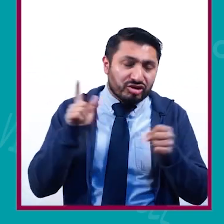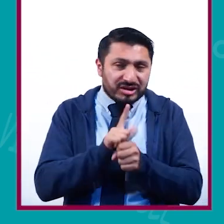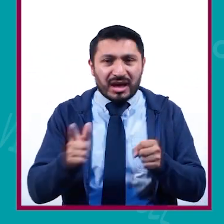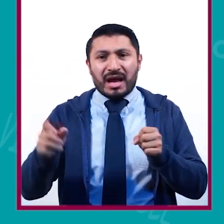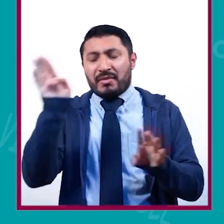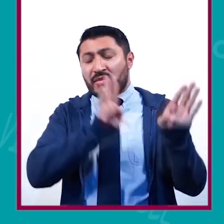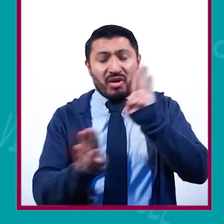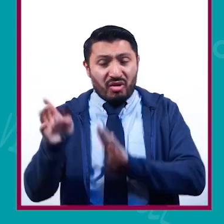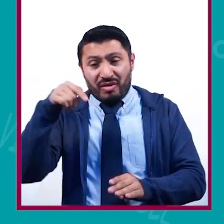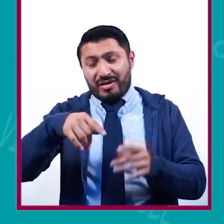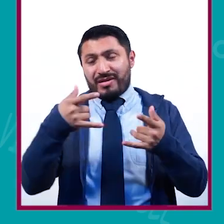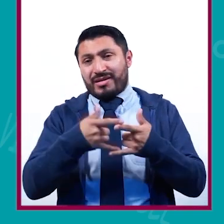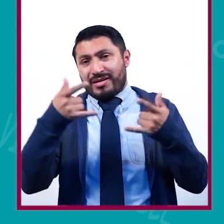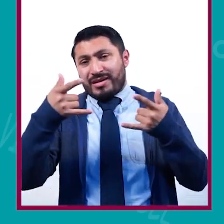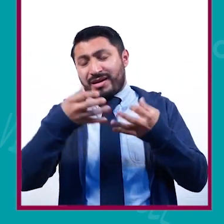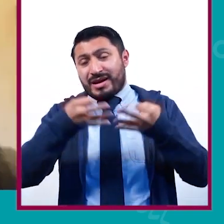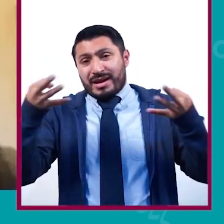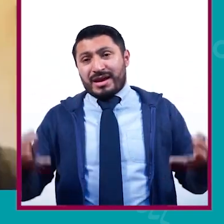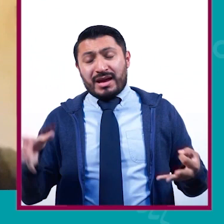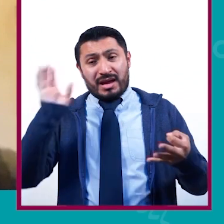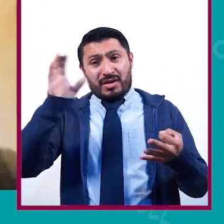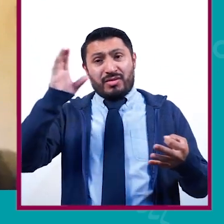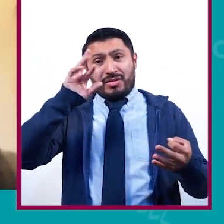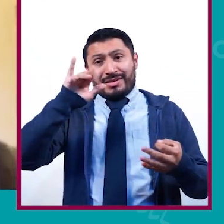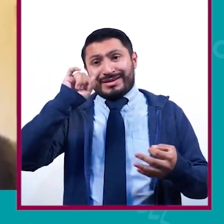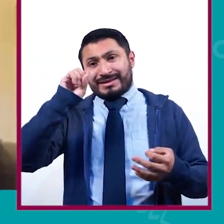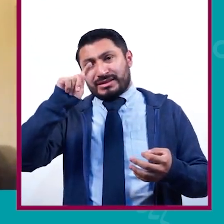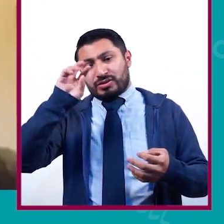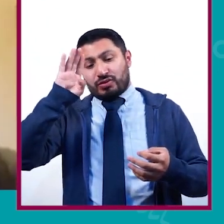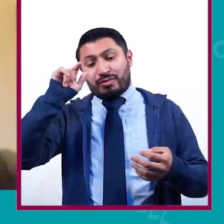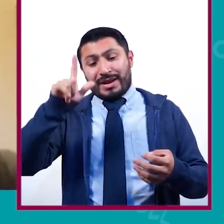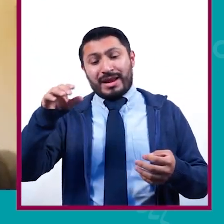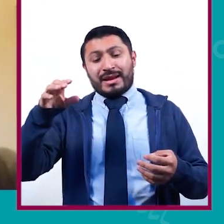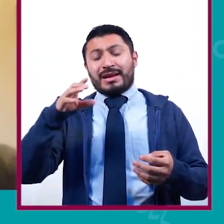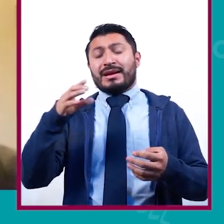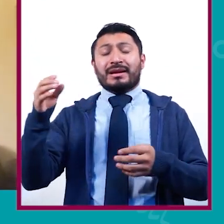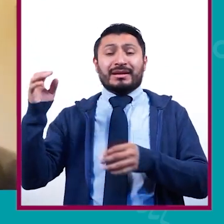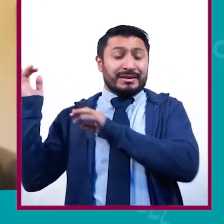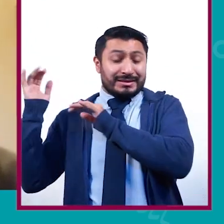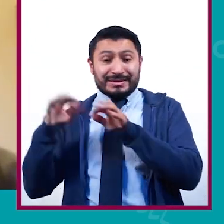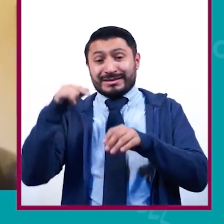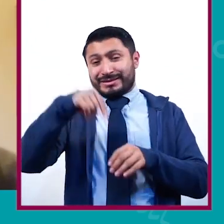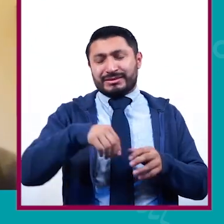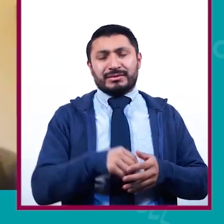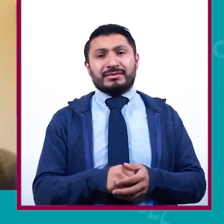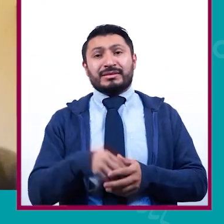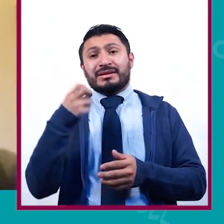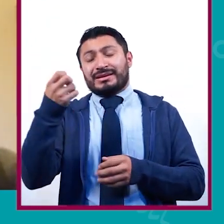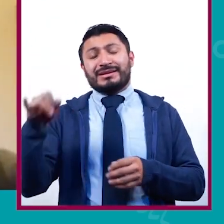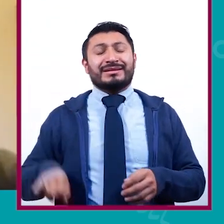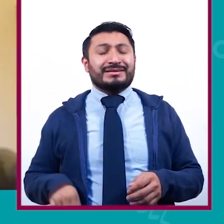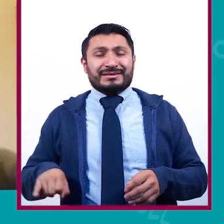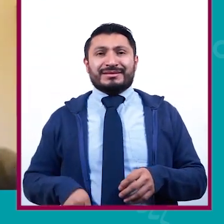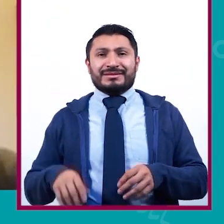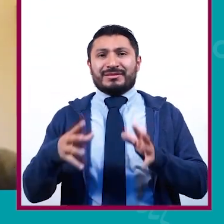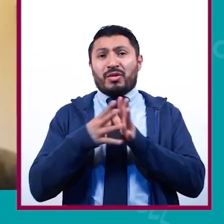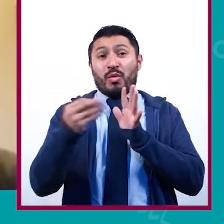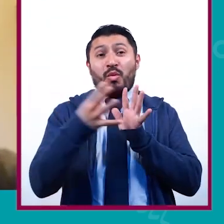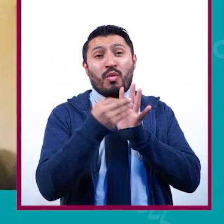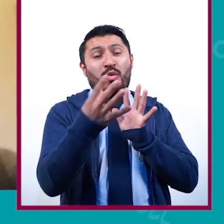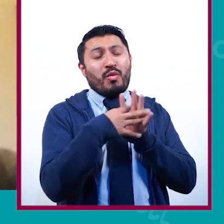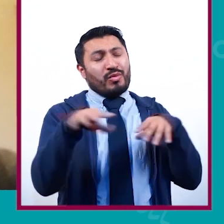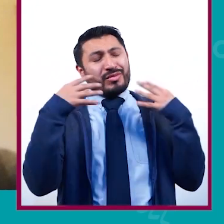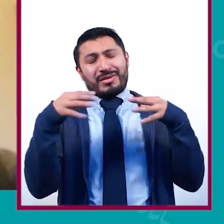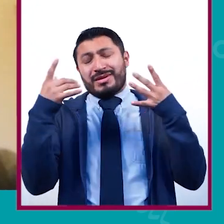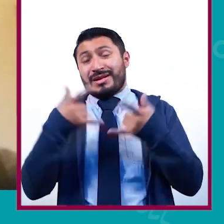territorio tras la llegada de Cristóbal Colón? En esta pregunta es muy interesante y hablando de estas pandemias es histórica y bastante oportuna